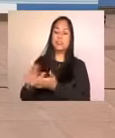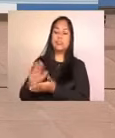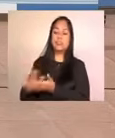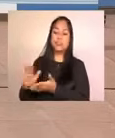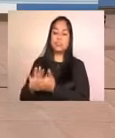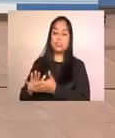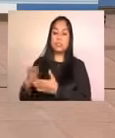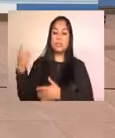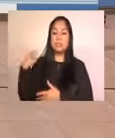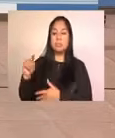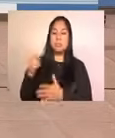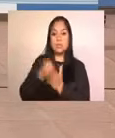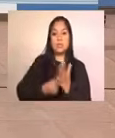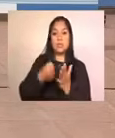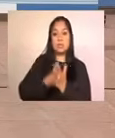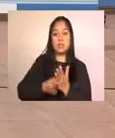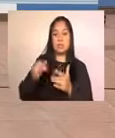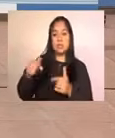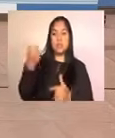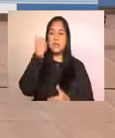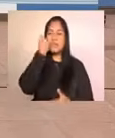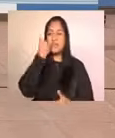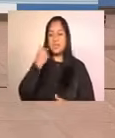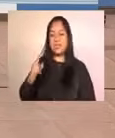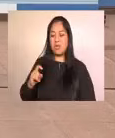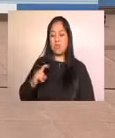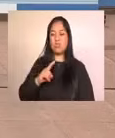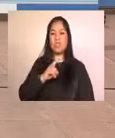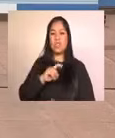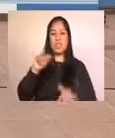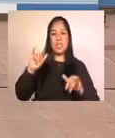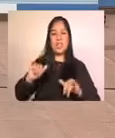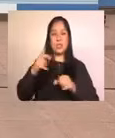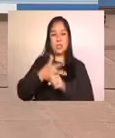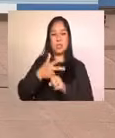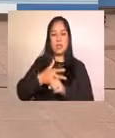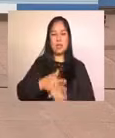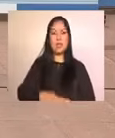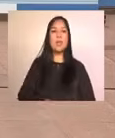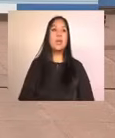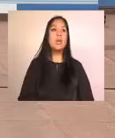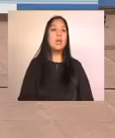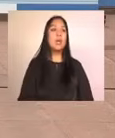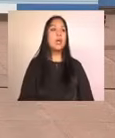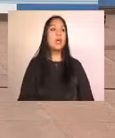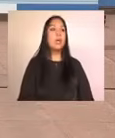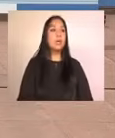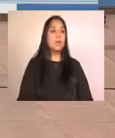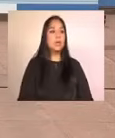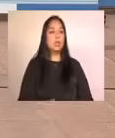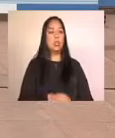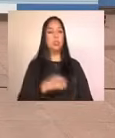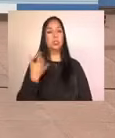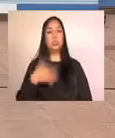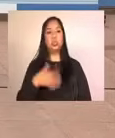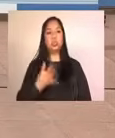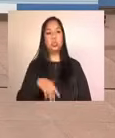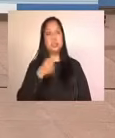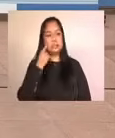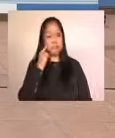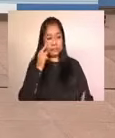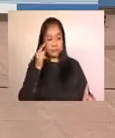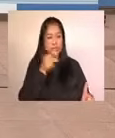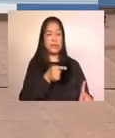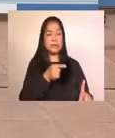para combatir la enfermedad del gusano barrenador en el país. Uy, esa pregunta así tan